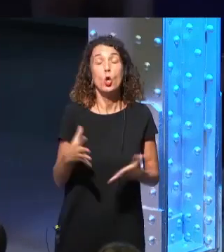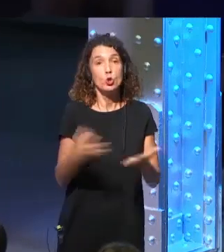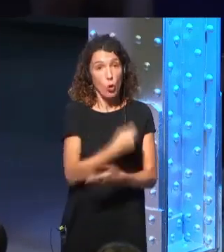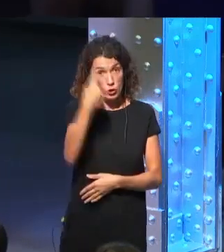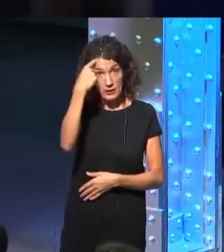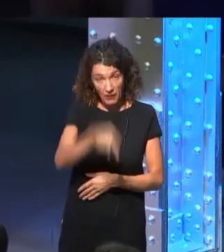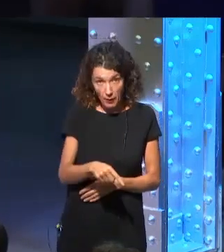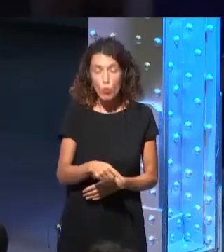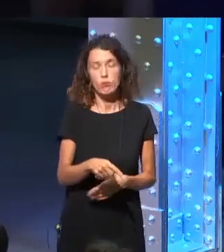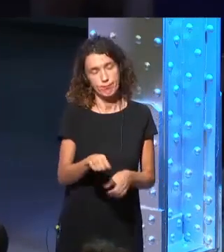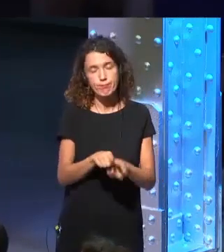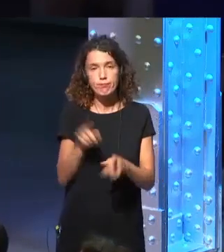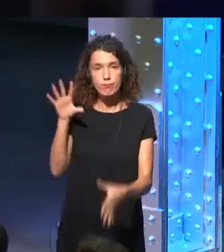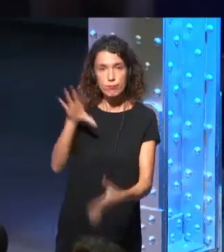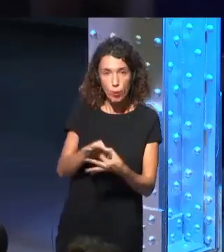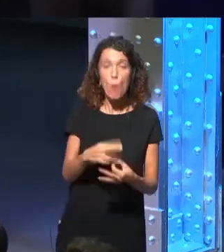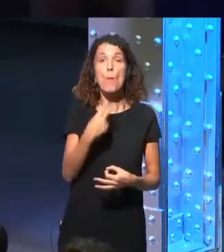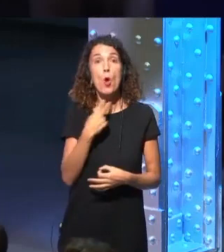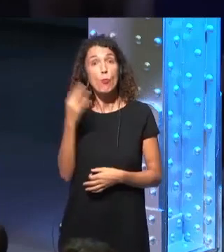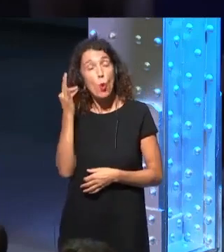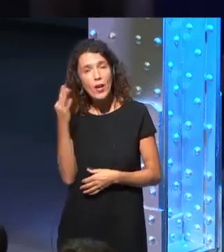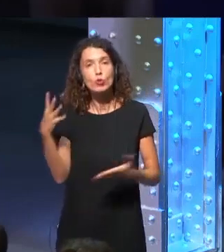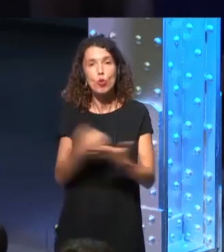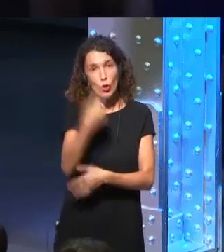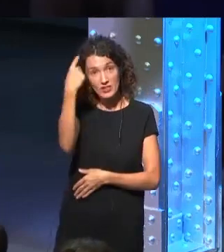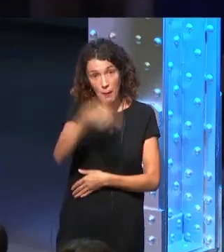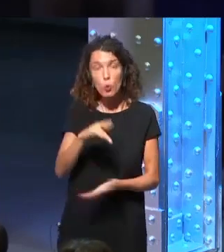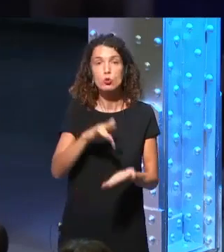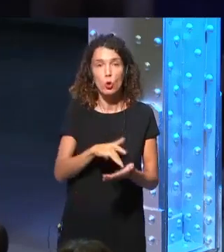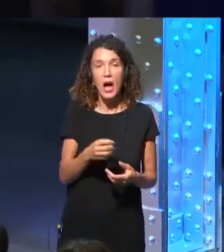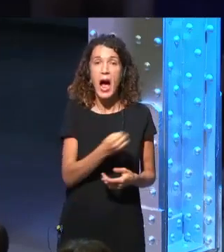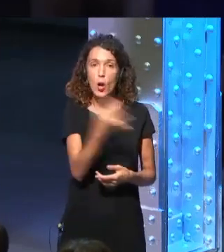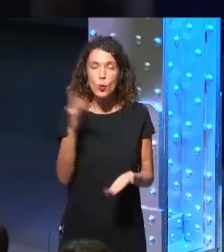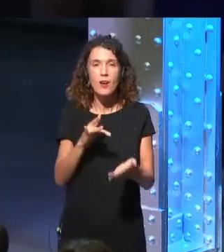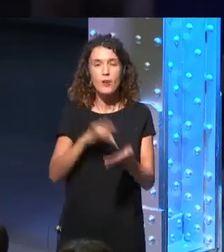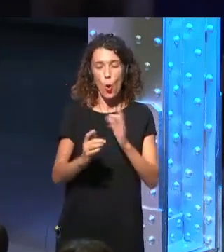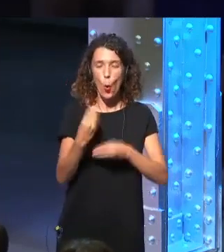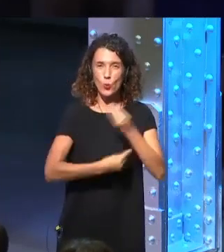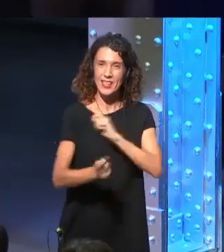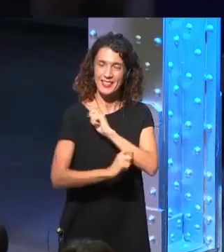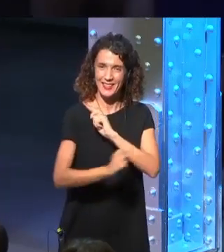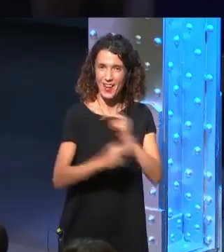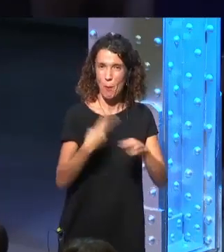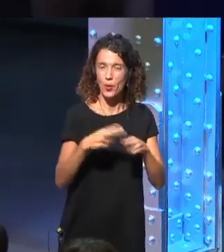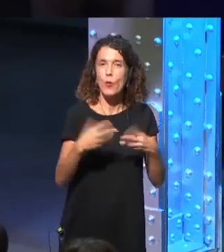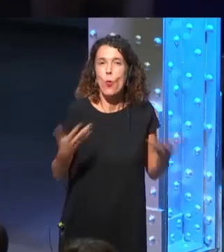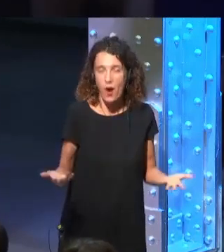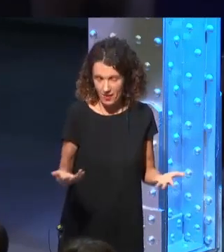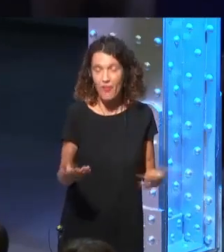Todos sabemos, y esto tiene mucho que ver con la voz de las mujeres, todos sabemos cuáles son algunas de las estrategias que utilizan las